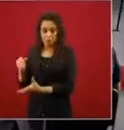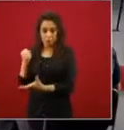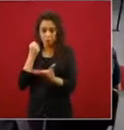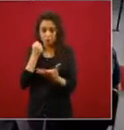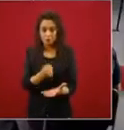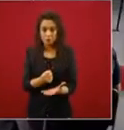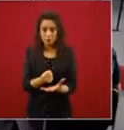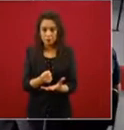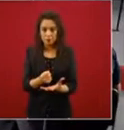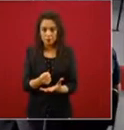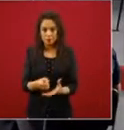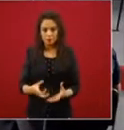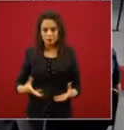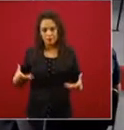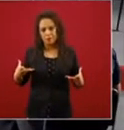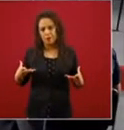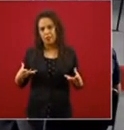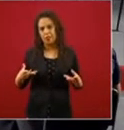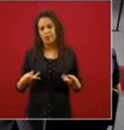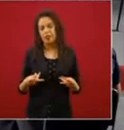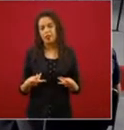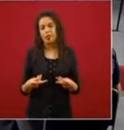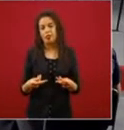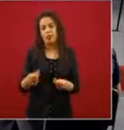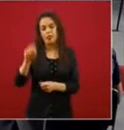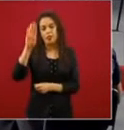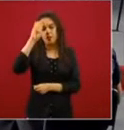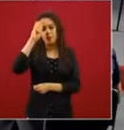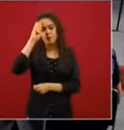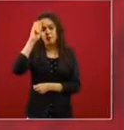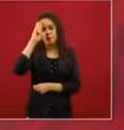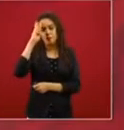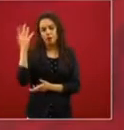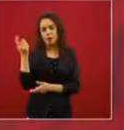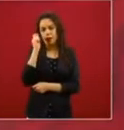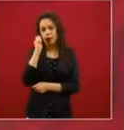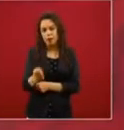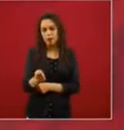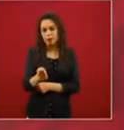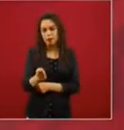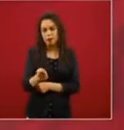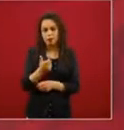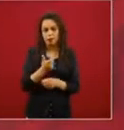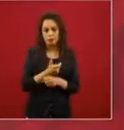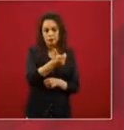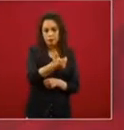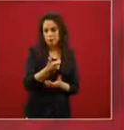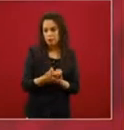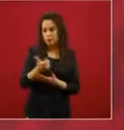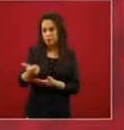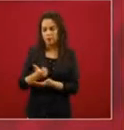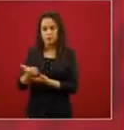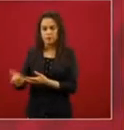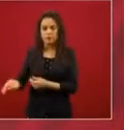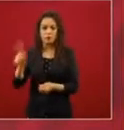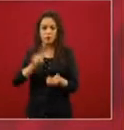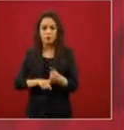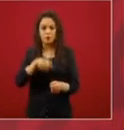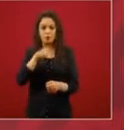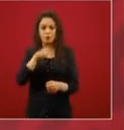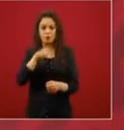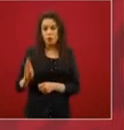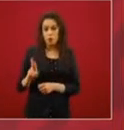se gaste en mantener el aparato burocrático, porque